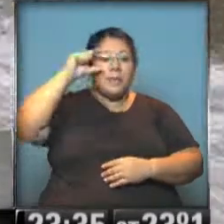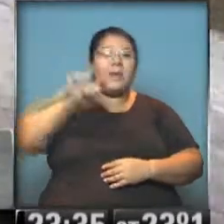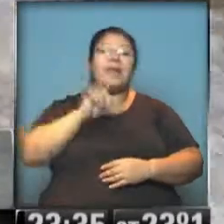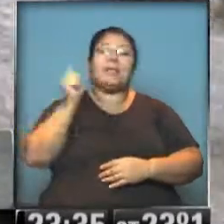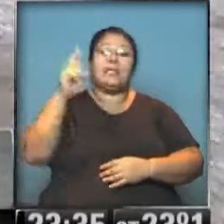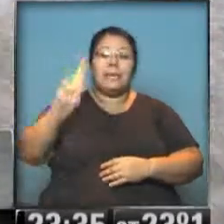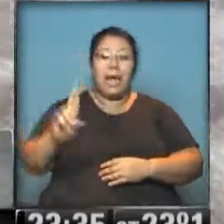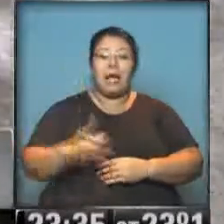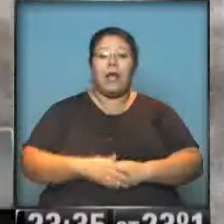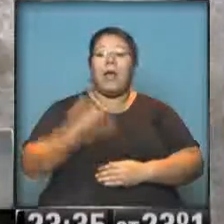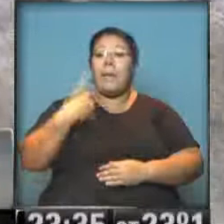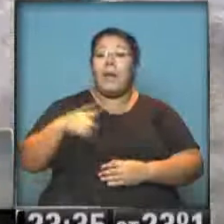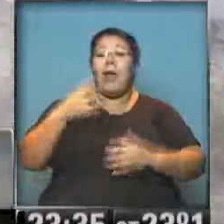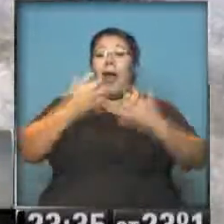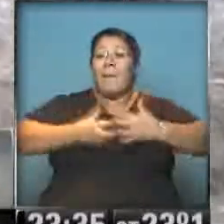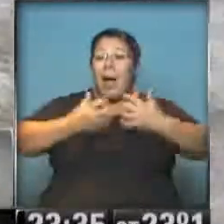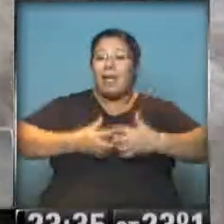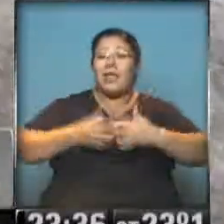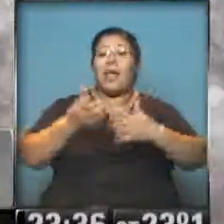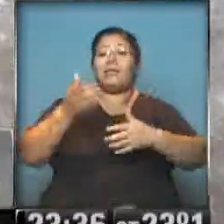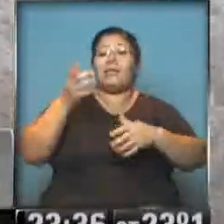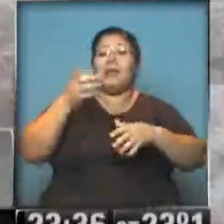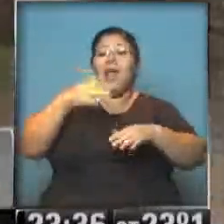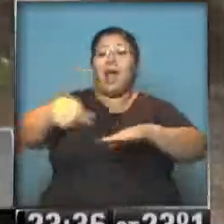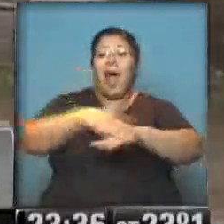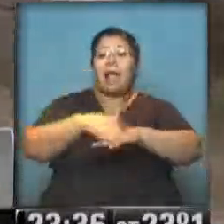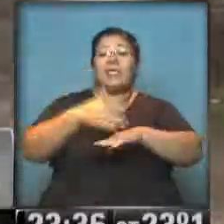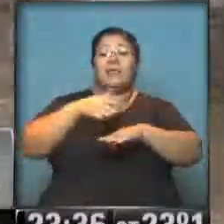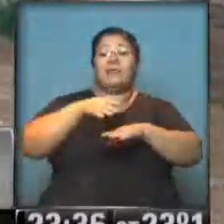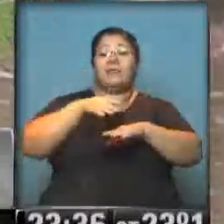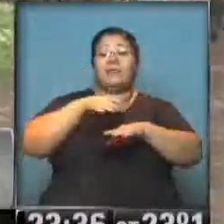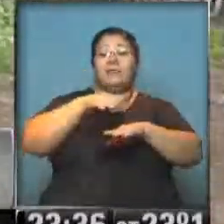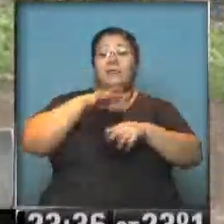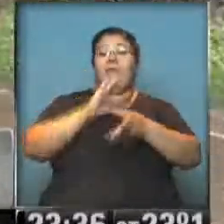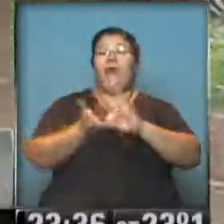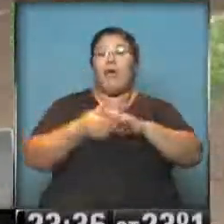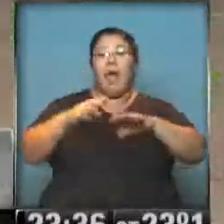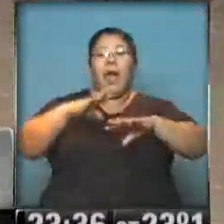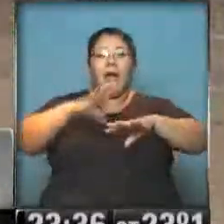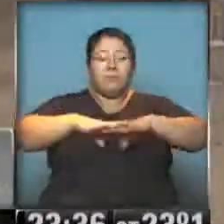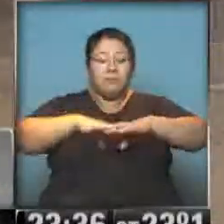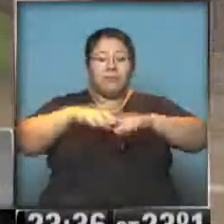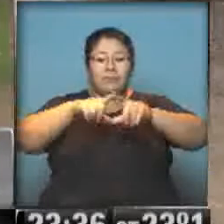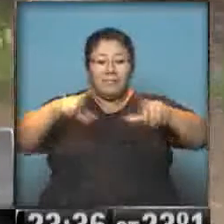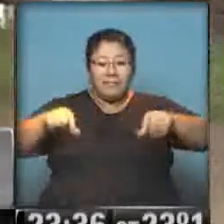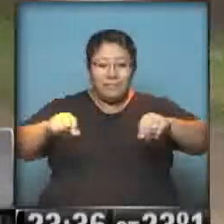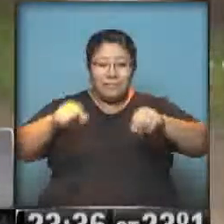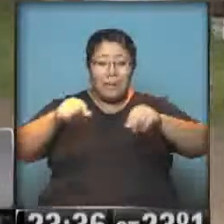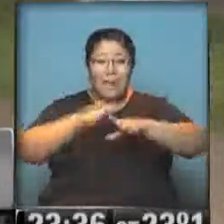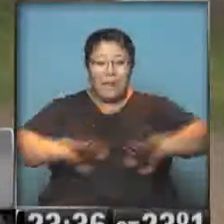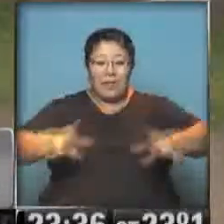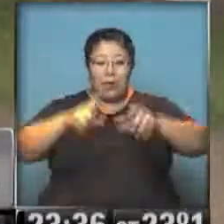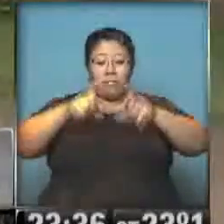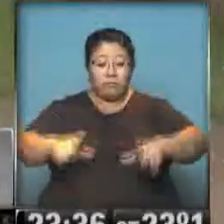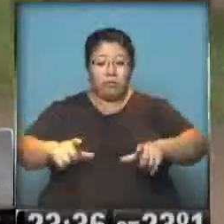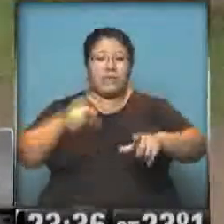zanjones muy profundos, pero lo mismo cuando pasa la máquina tapa las cunetas. Y esto pasa cuando llueve un poco más de lo